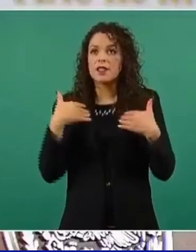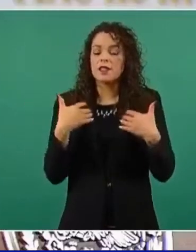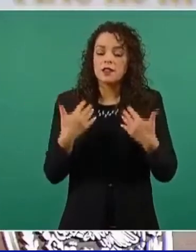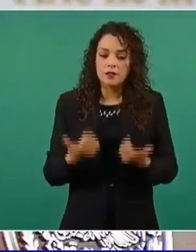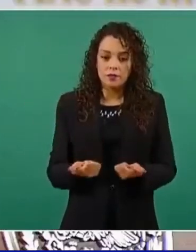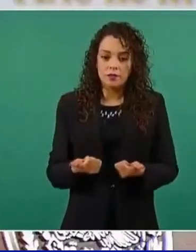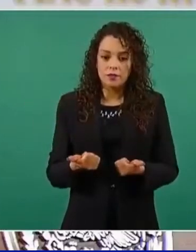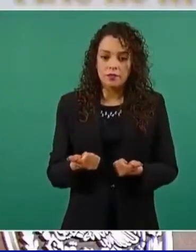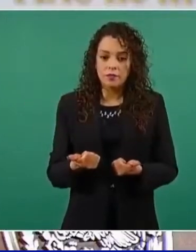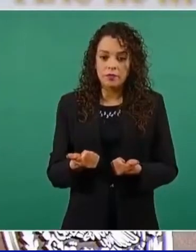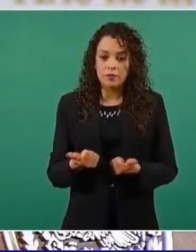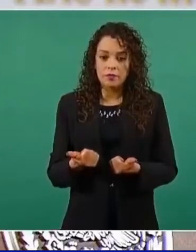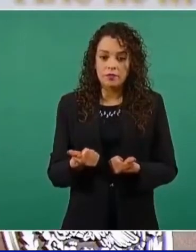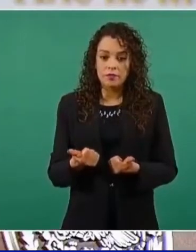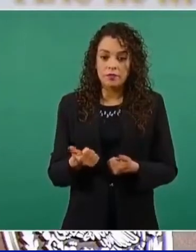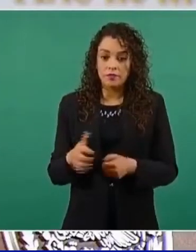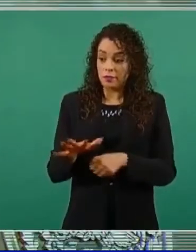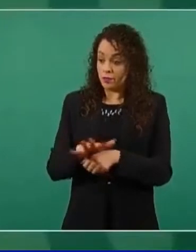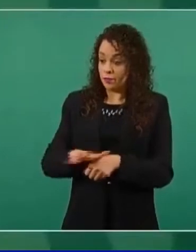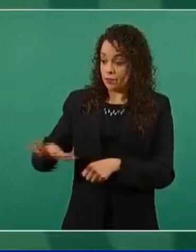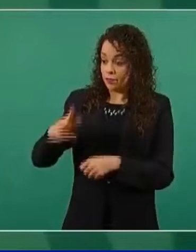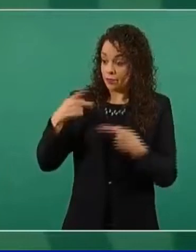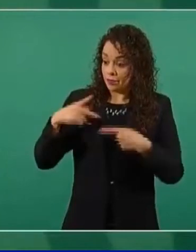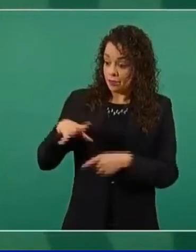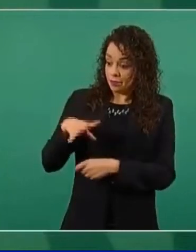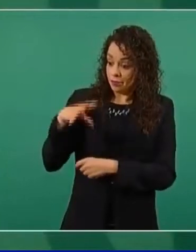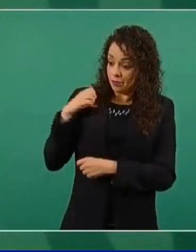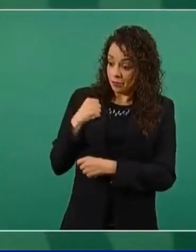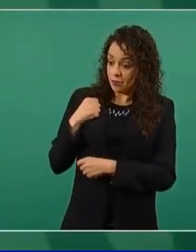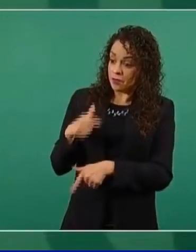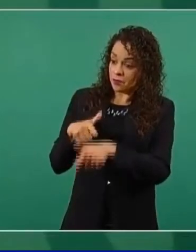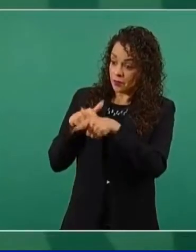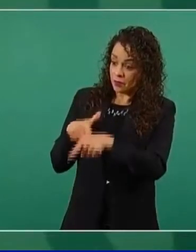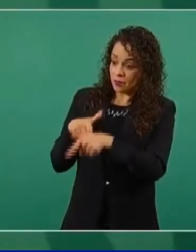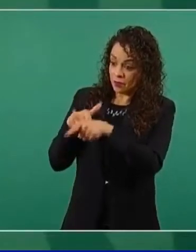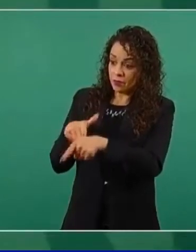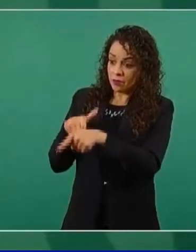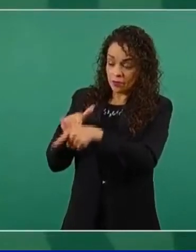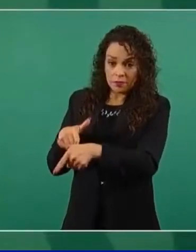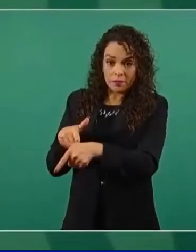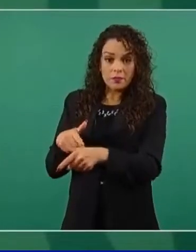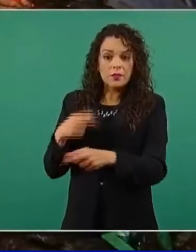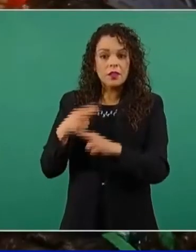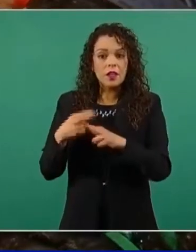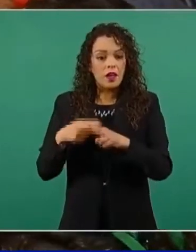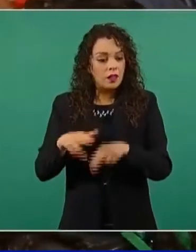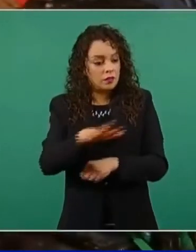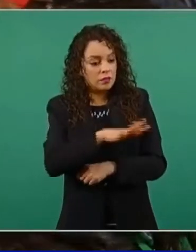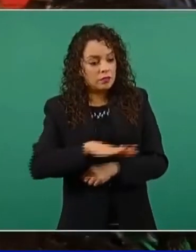Los caciques duran hasta que el pueblo quiere.